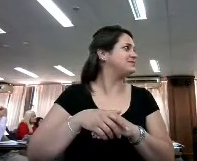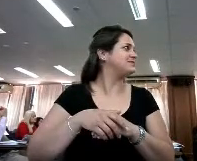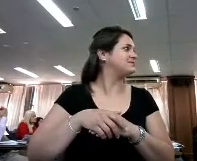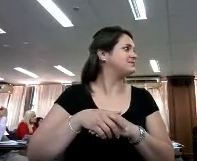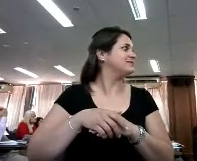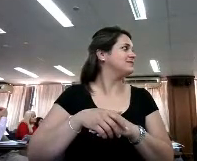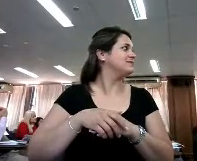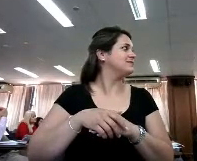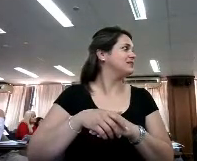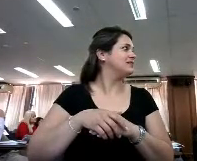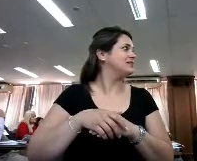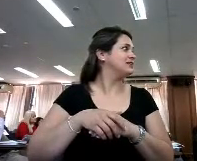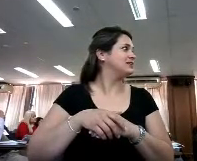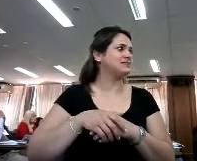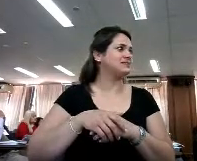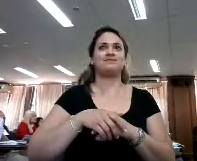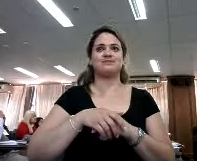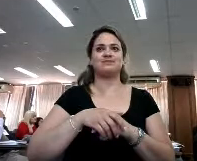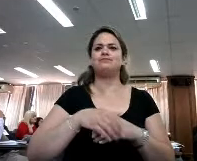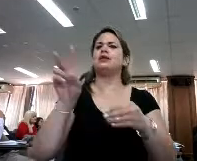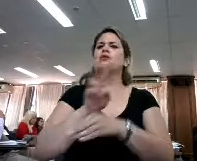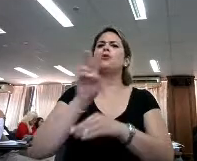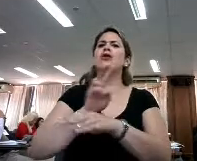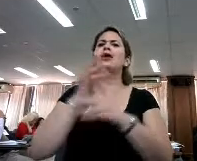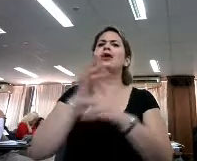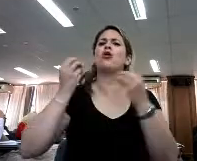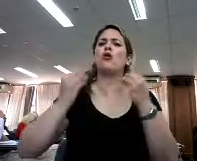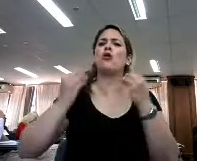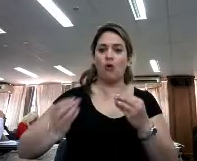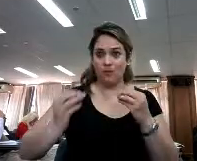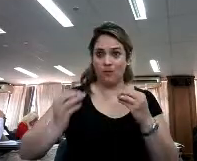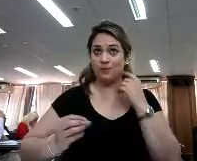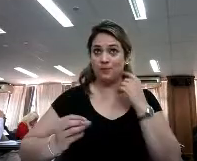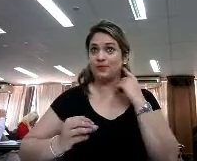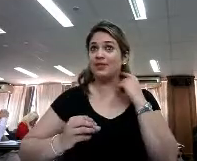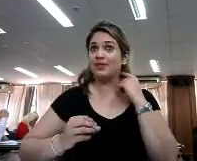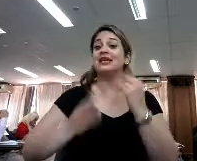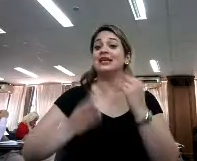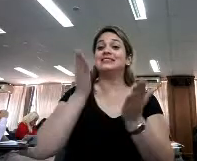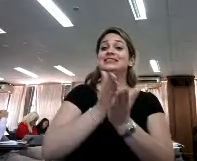hablemos de qué protege. Cuando hablamos de derechos de autor,